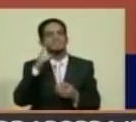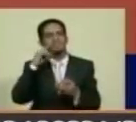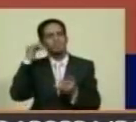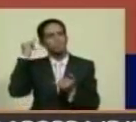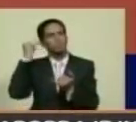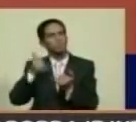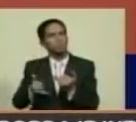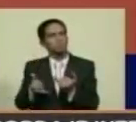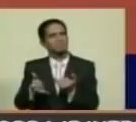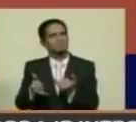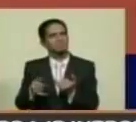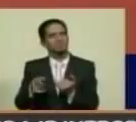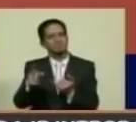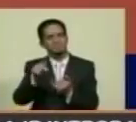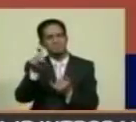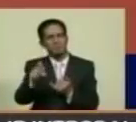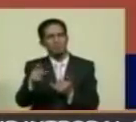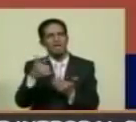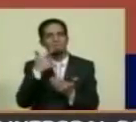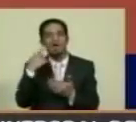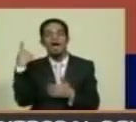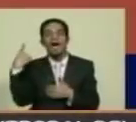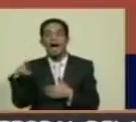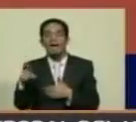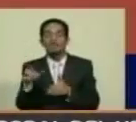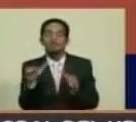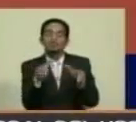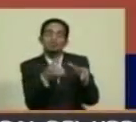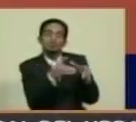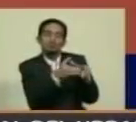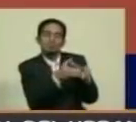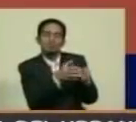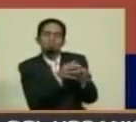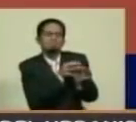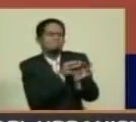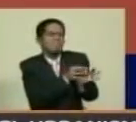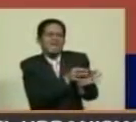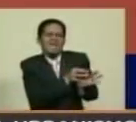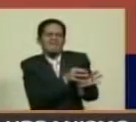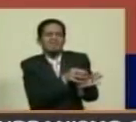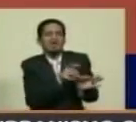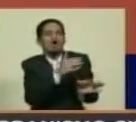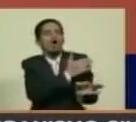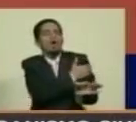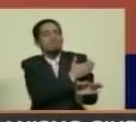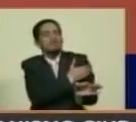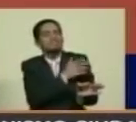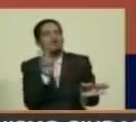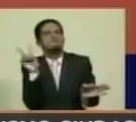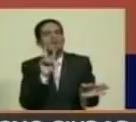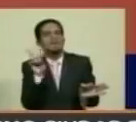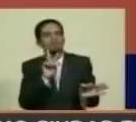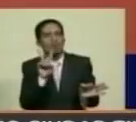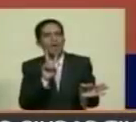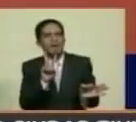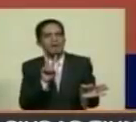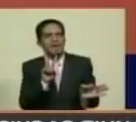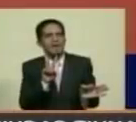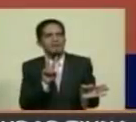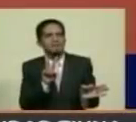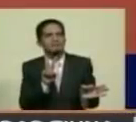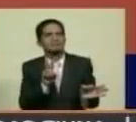de tu pregunta, en que hay un sector de la oposición venezolana que está dispuesta